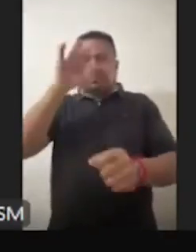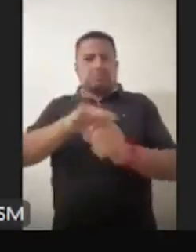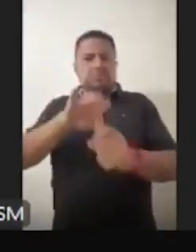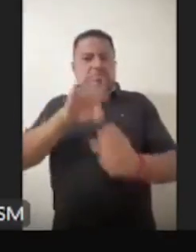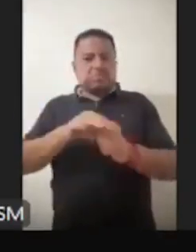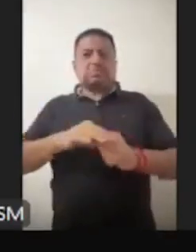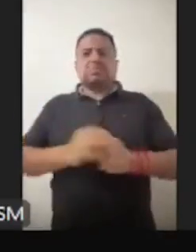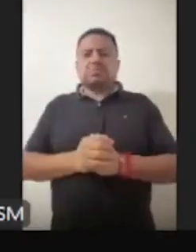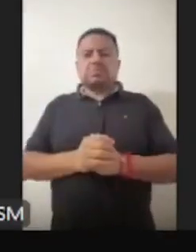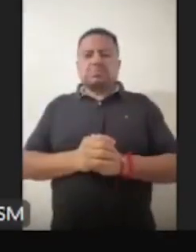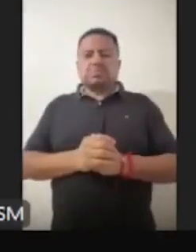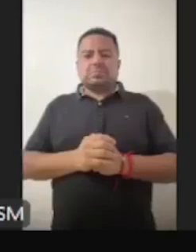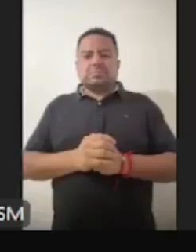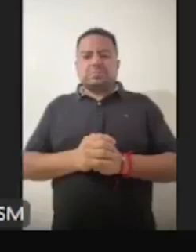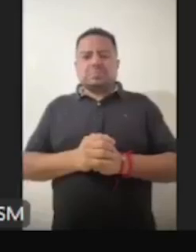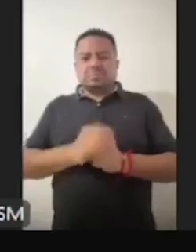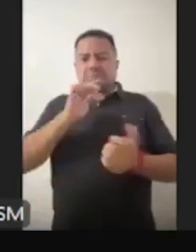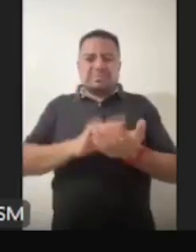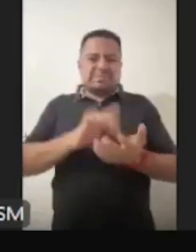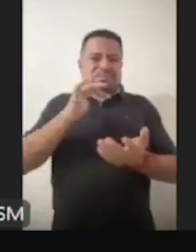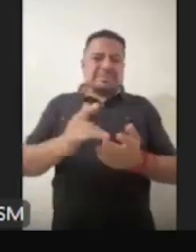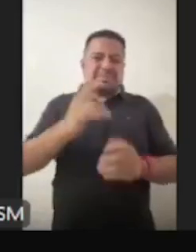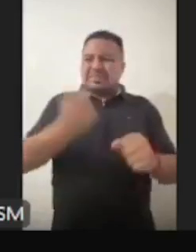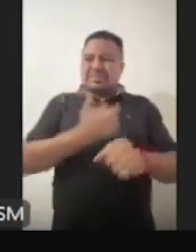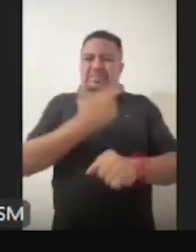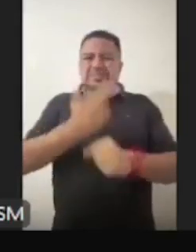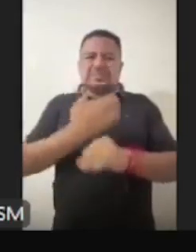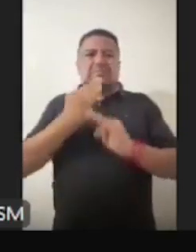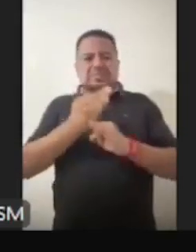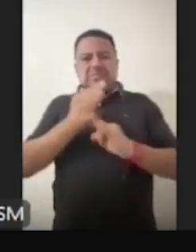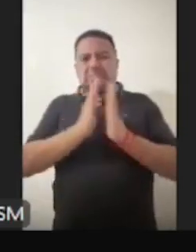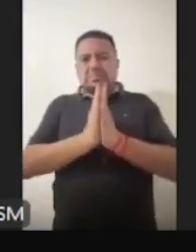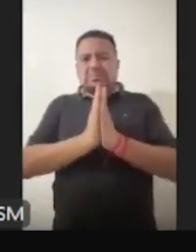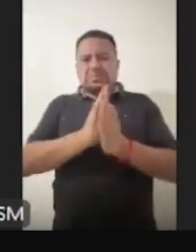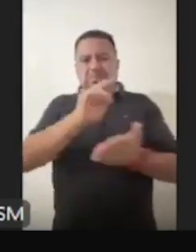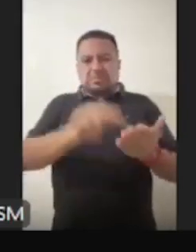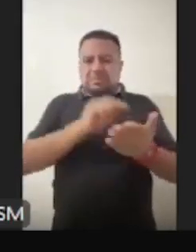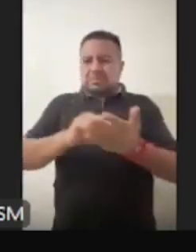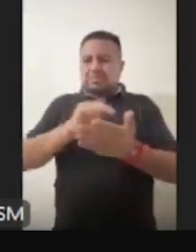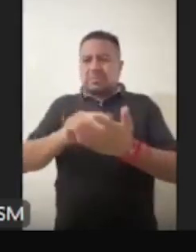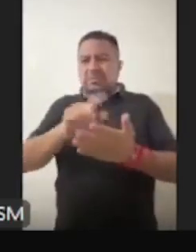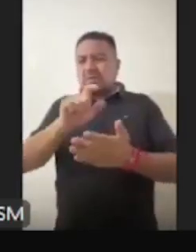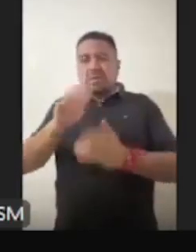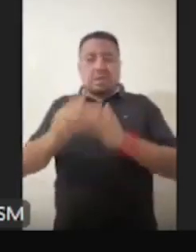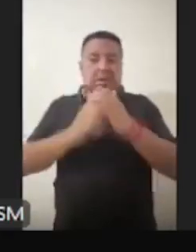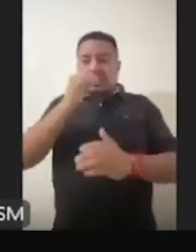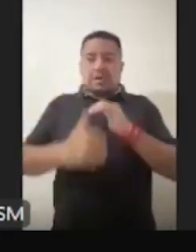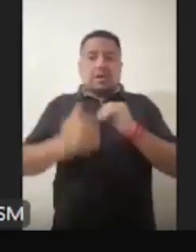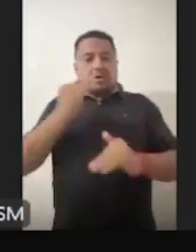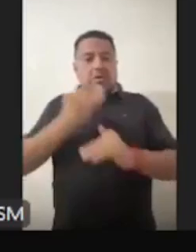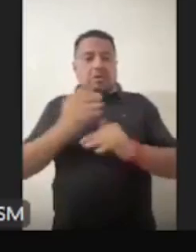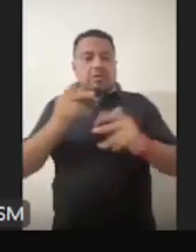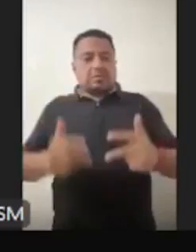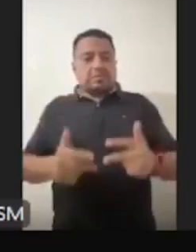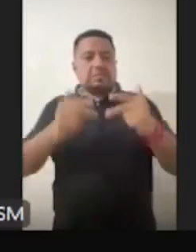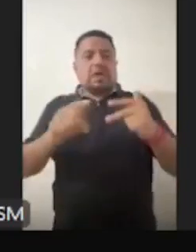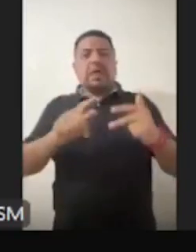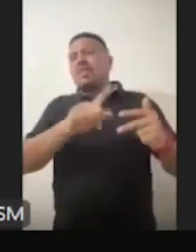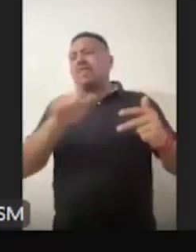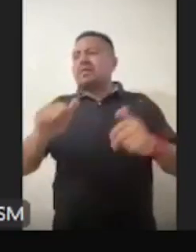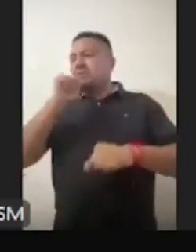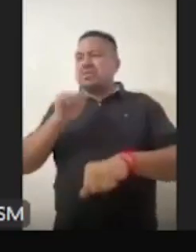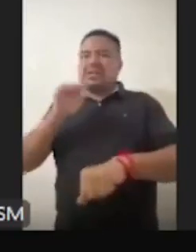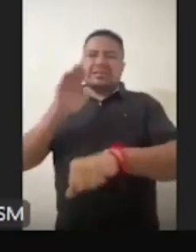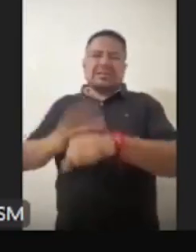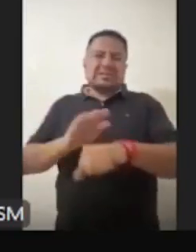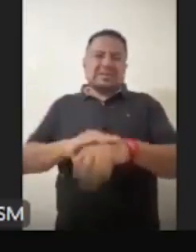votos. Gracias, secretario. Le solicito recabar las firmas a la conclusión de esta sesión y en consecuencia notificarlo como